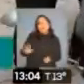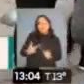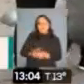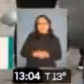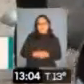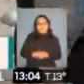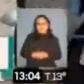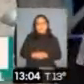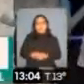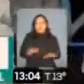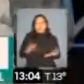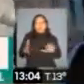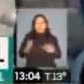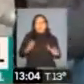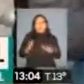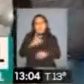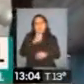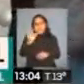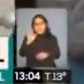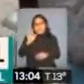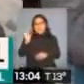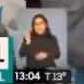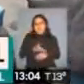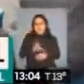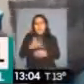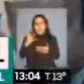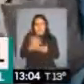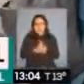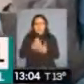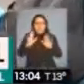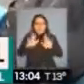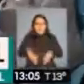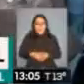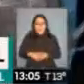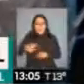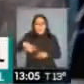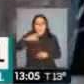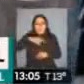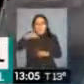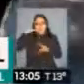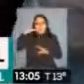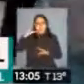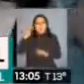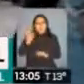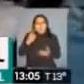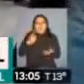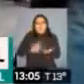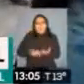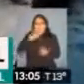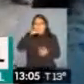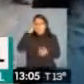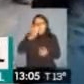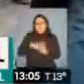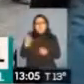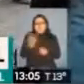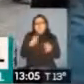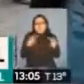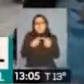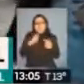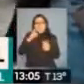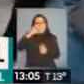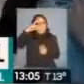tenemos aproximadamente un 60% de adhesión en la provincia de Jujuy. Recordemos que es una medida nacional, todos los sindicatos de la